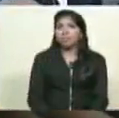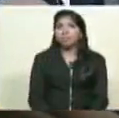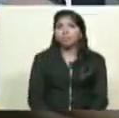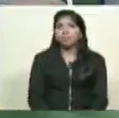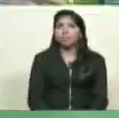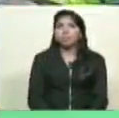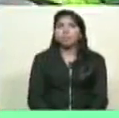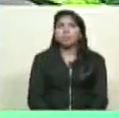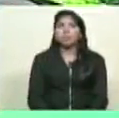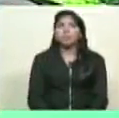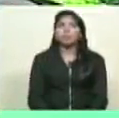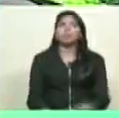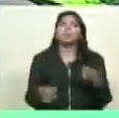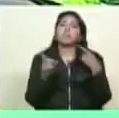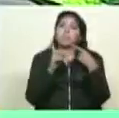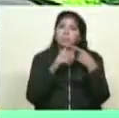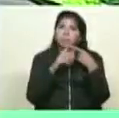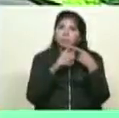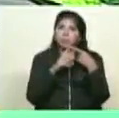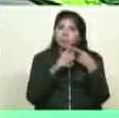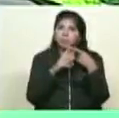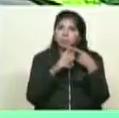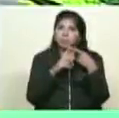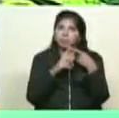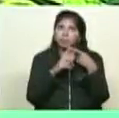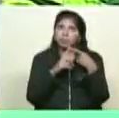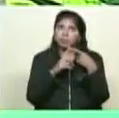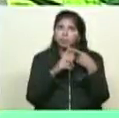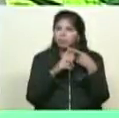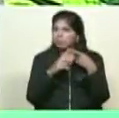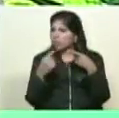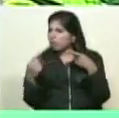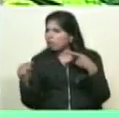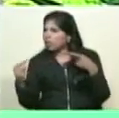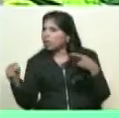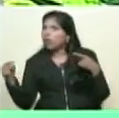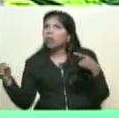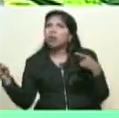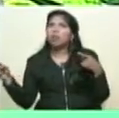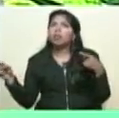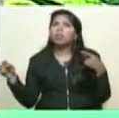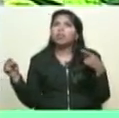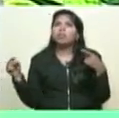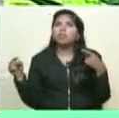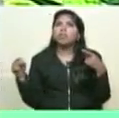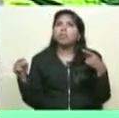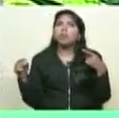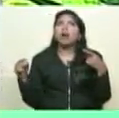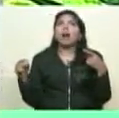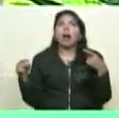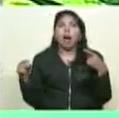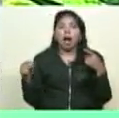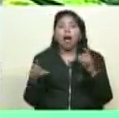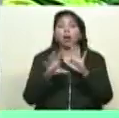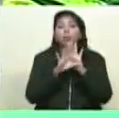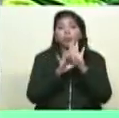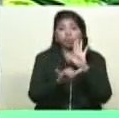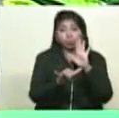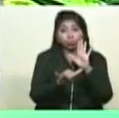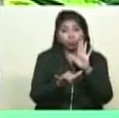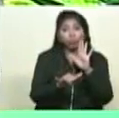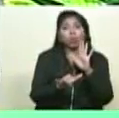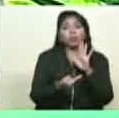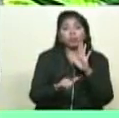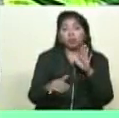Primero, bueno, quiero saludar, están presentes aquí, los constituyentes de la clase